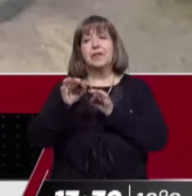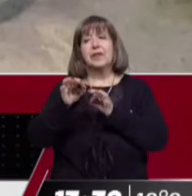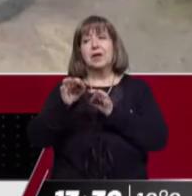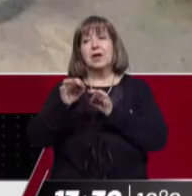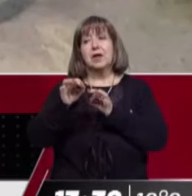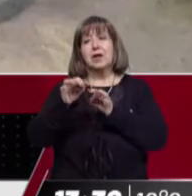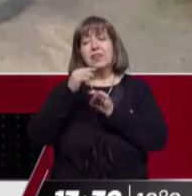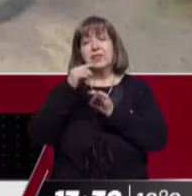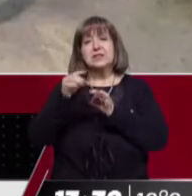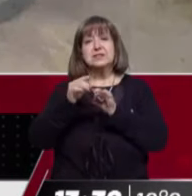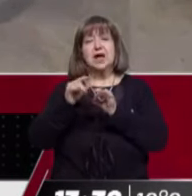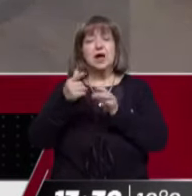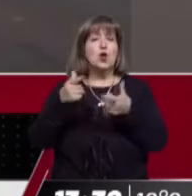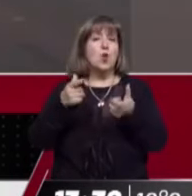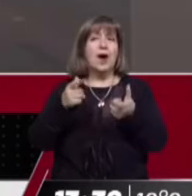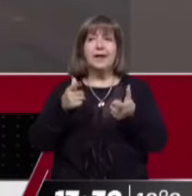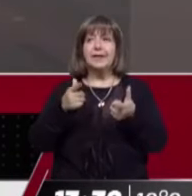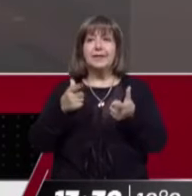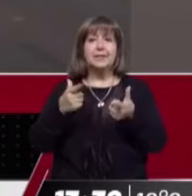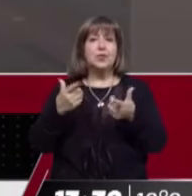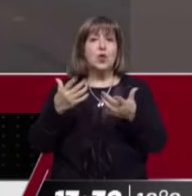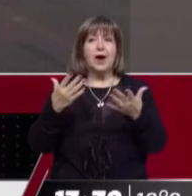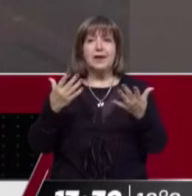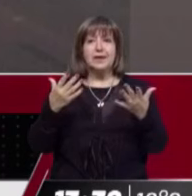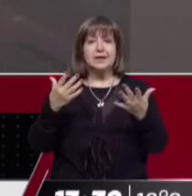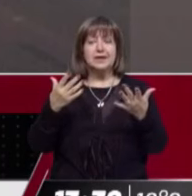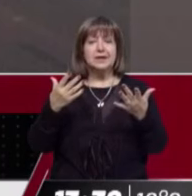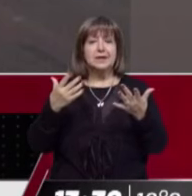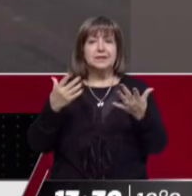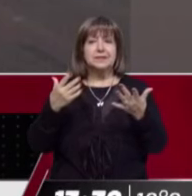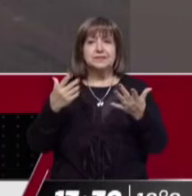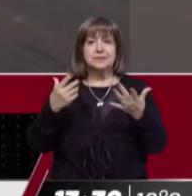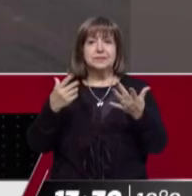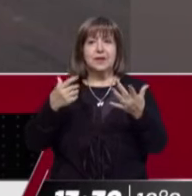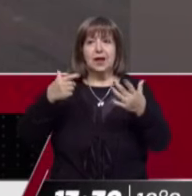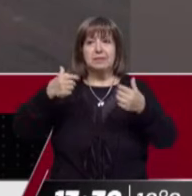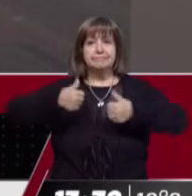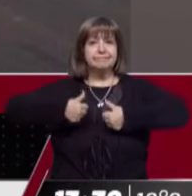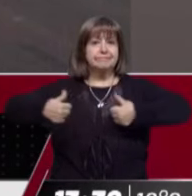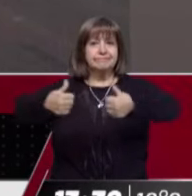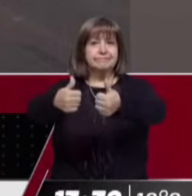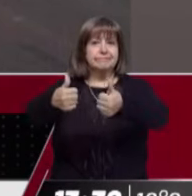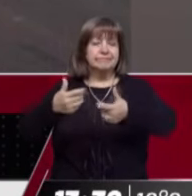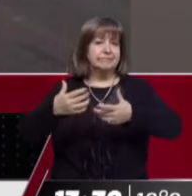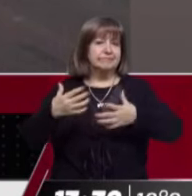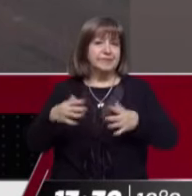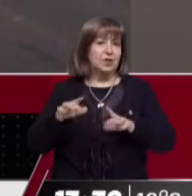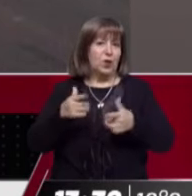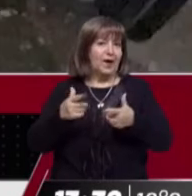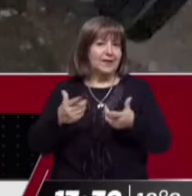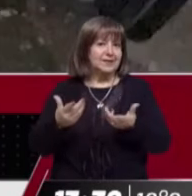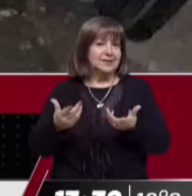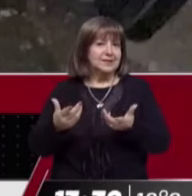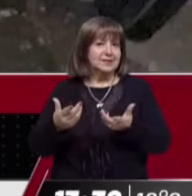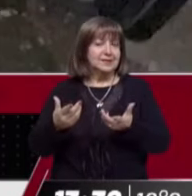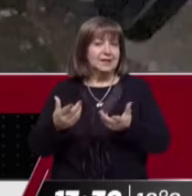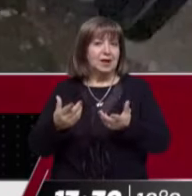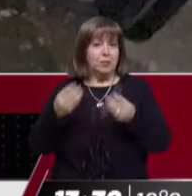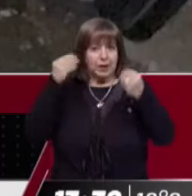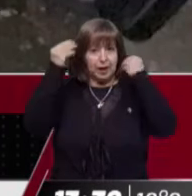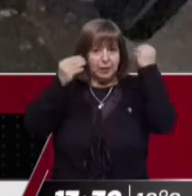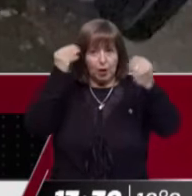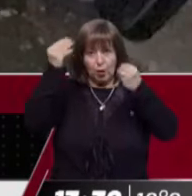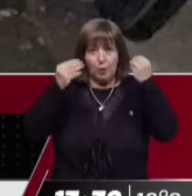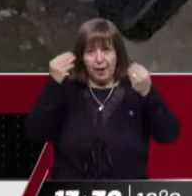que no hay una fuerza inmediata dentro de lo que es el departamento de Tupungato, algo que también nos preocupa porque esto